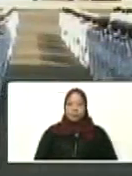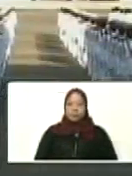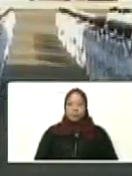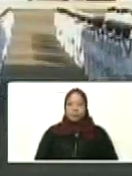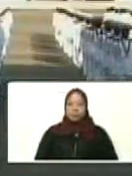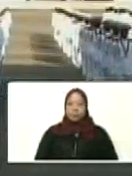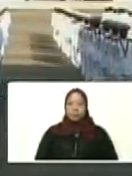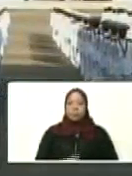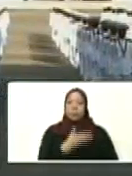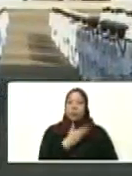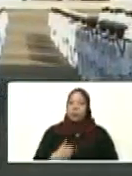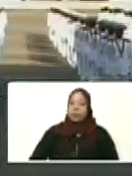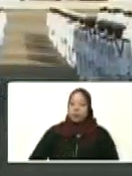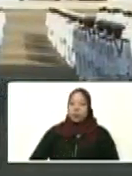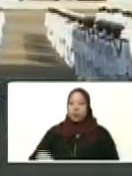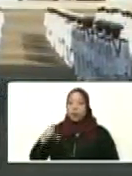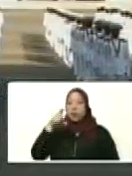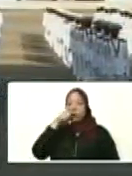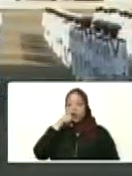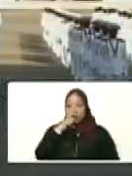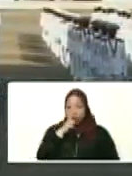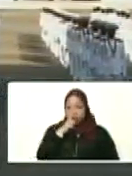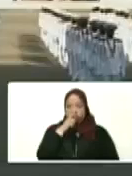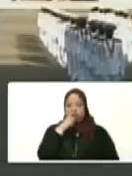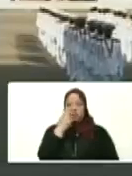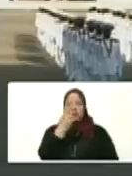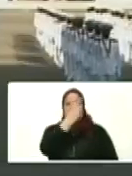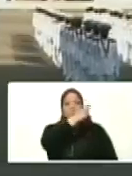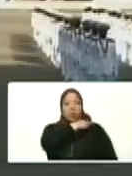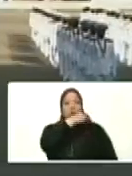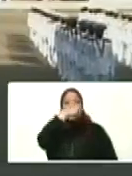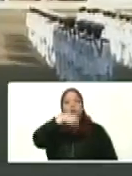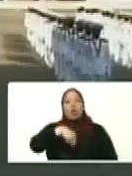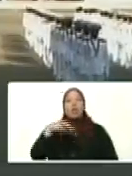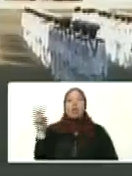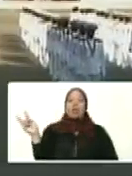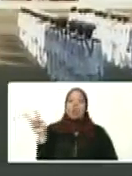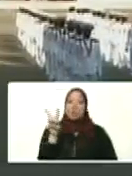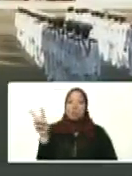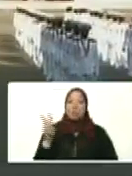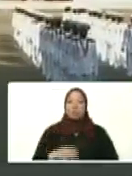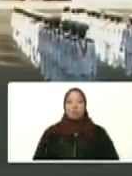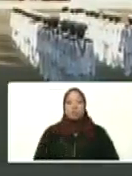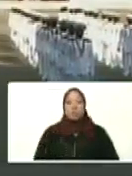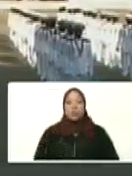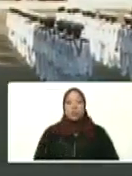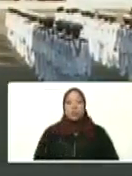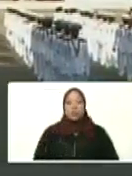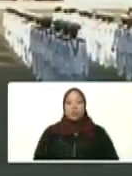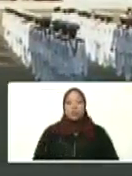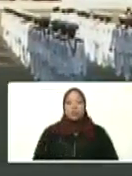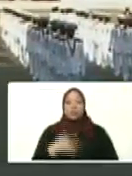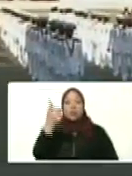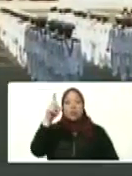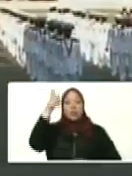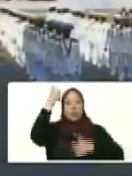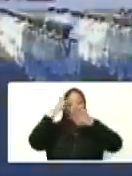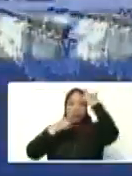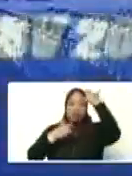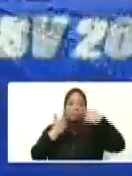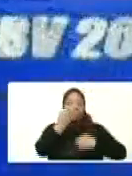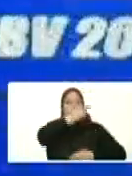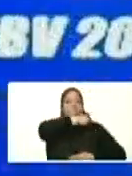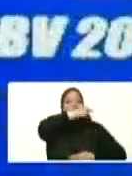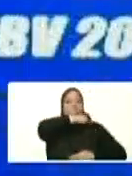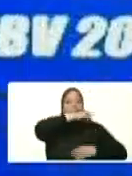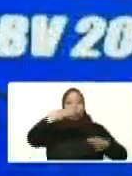Nicolás Maduro Moros, presidente constitucional de la República Bolivariana de Venezuela, comandante en jefe de la Fuerza